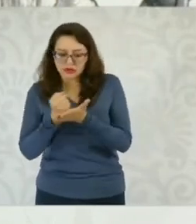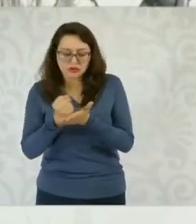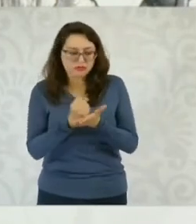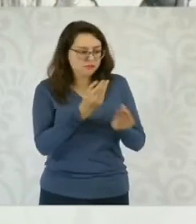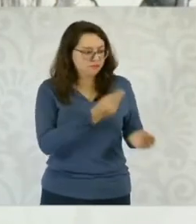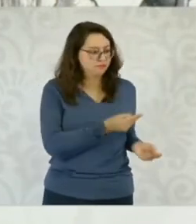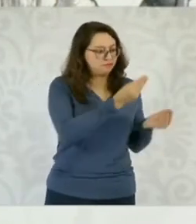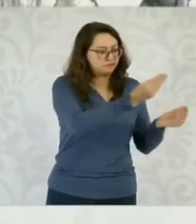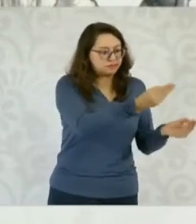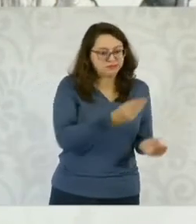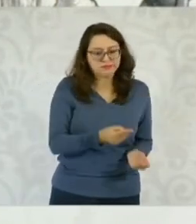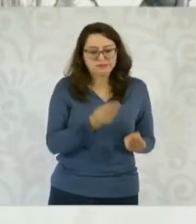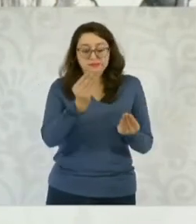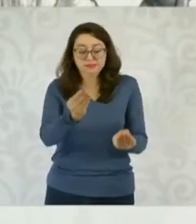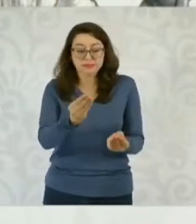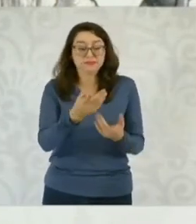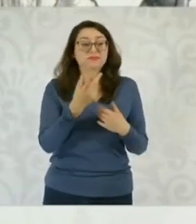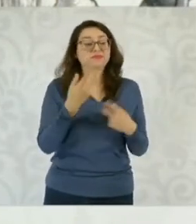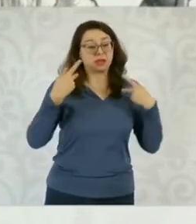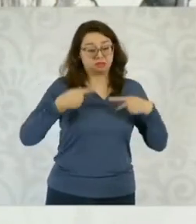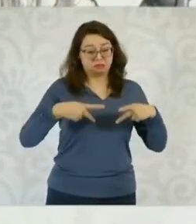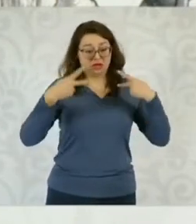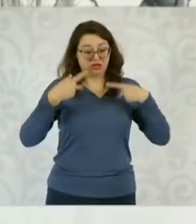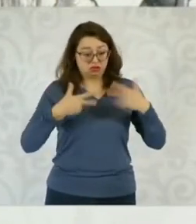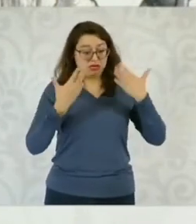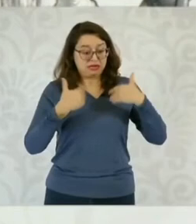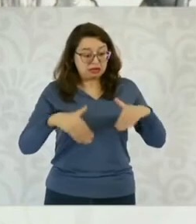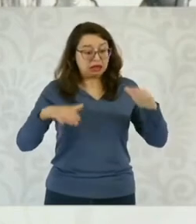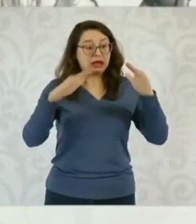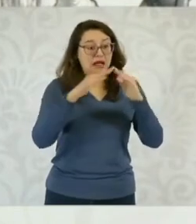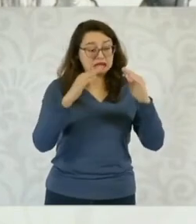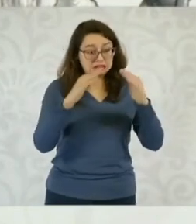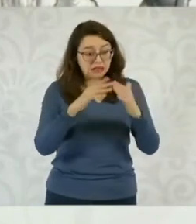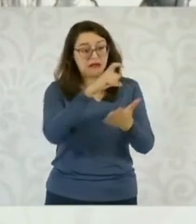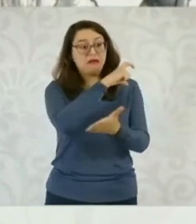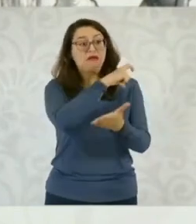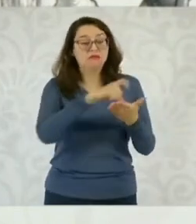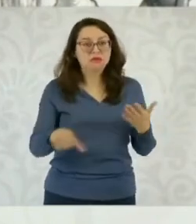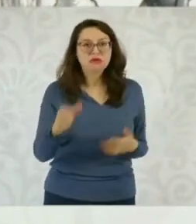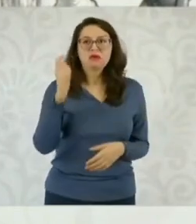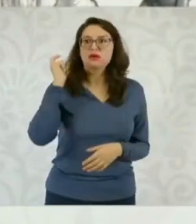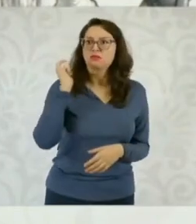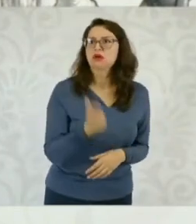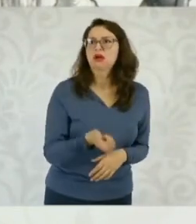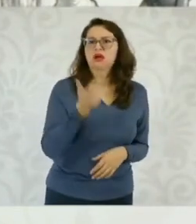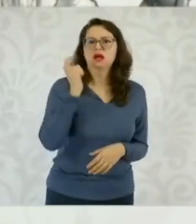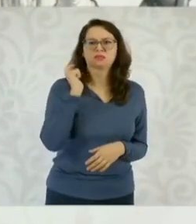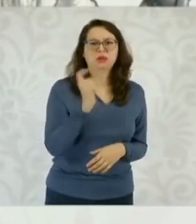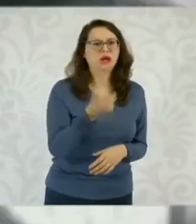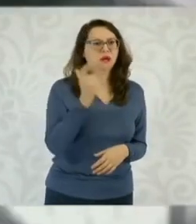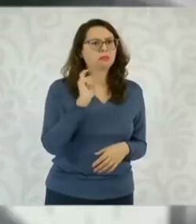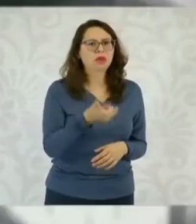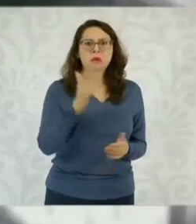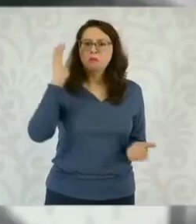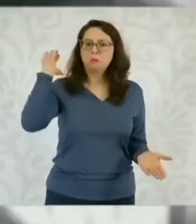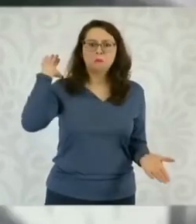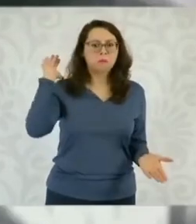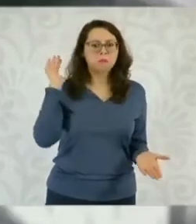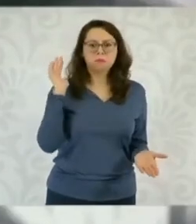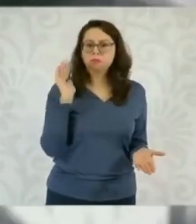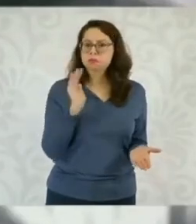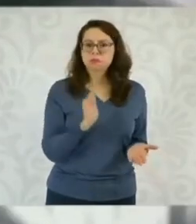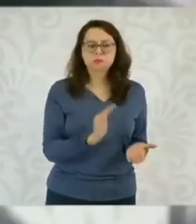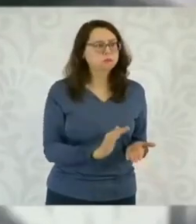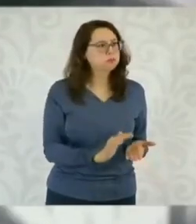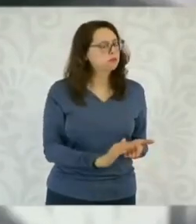pues eran créditos impagables porque cada vez se debía más en vez de cubrir el gasto de la vivienda y